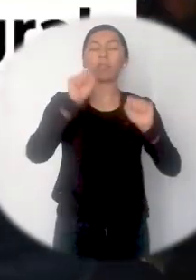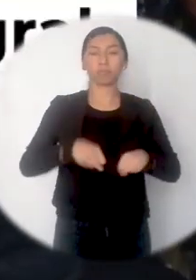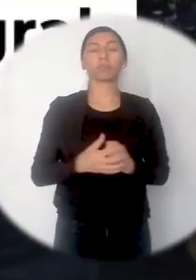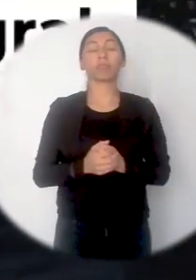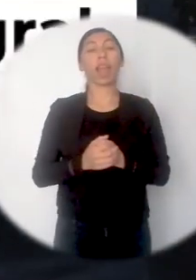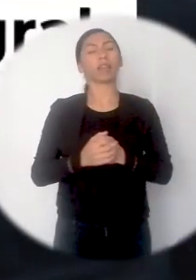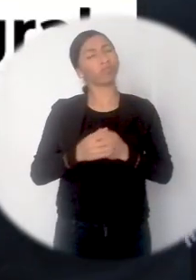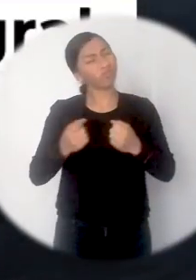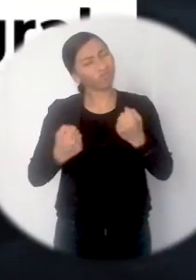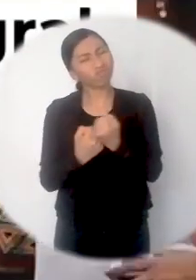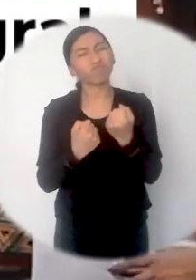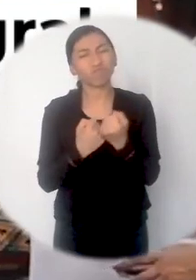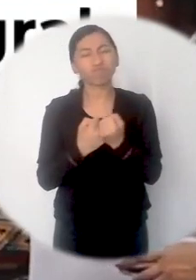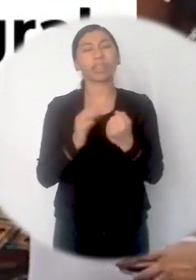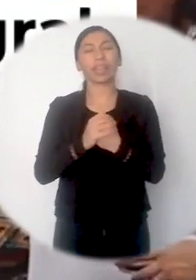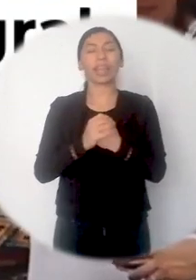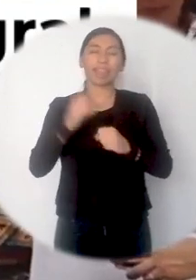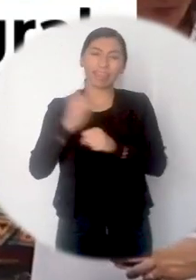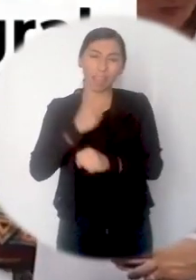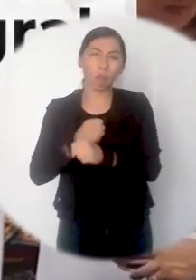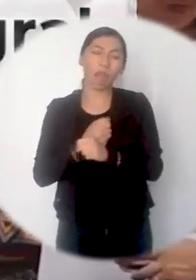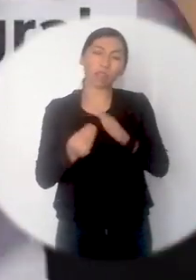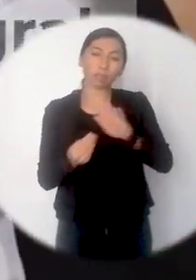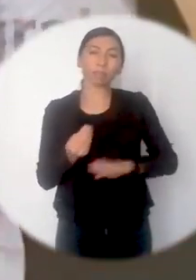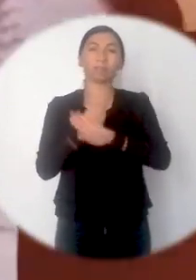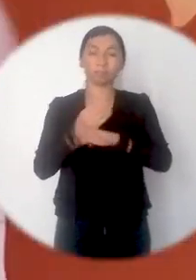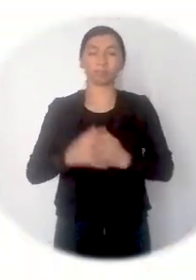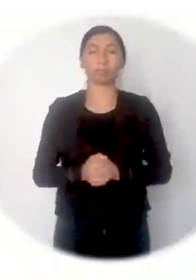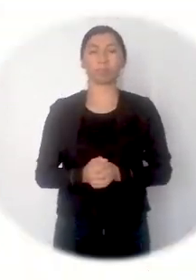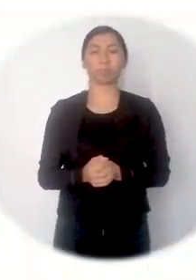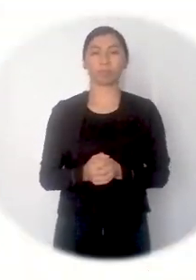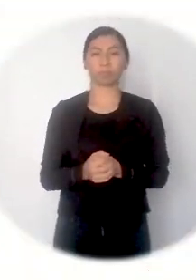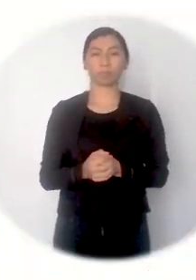Seguimos trabajando por la atención y reparación integral de las víctimas del conflicto.